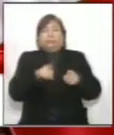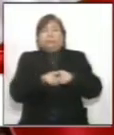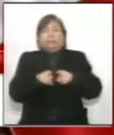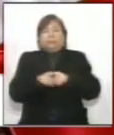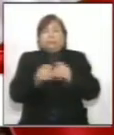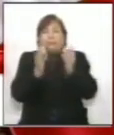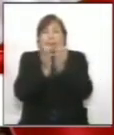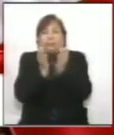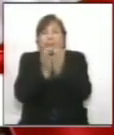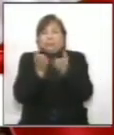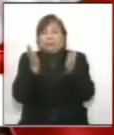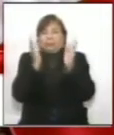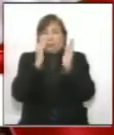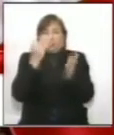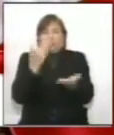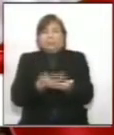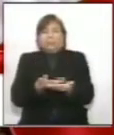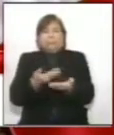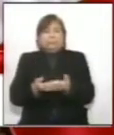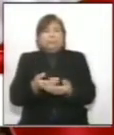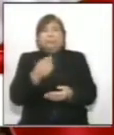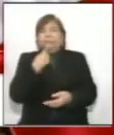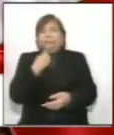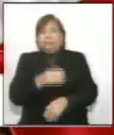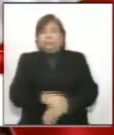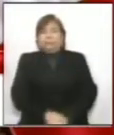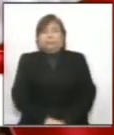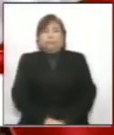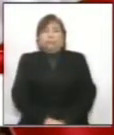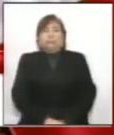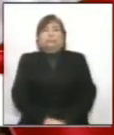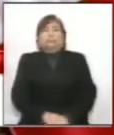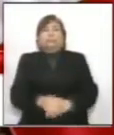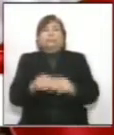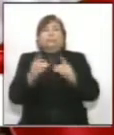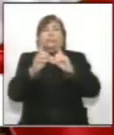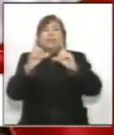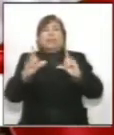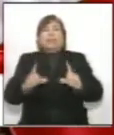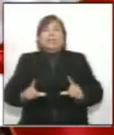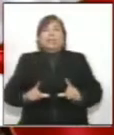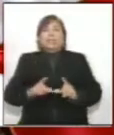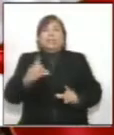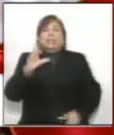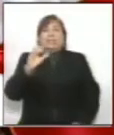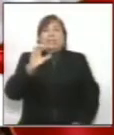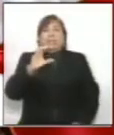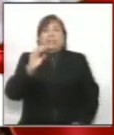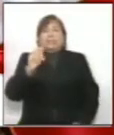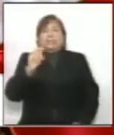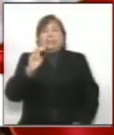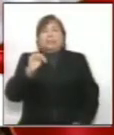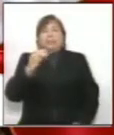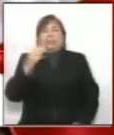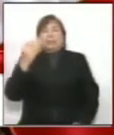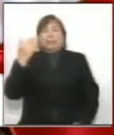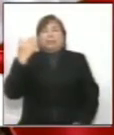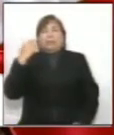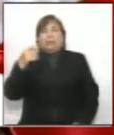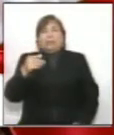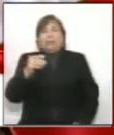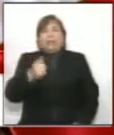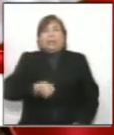educación, que se sustentaba, lógicamente, en los licenciamientos dados por el señor ministro, en aquel entonces jefe de la